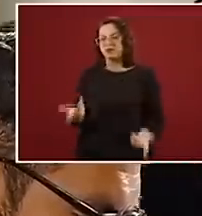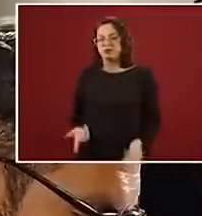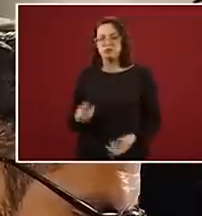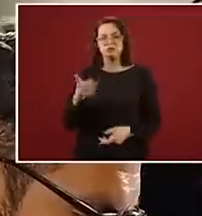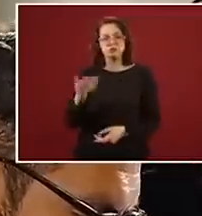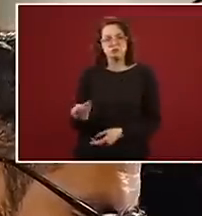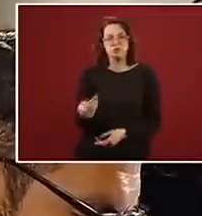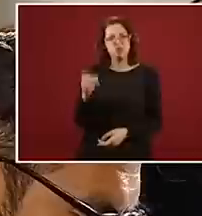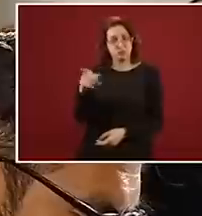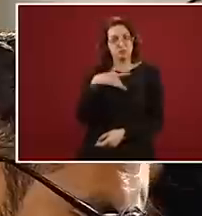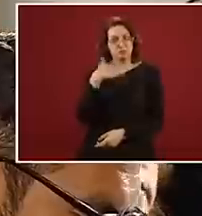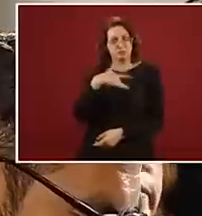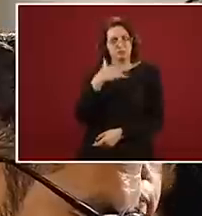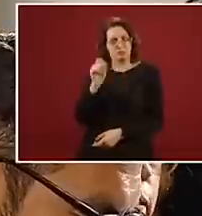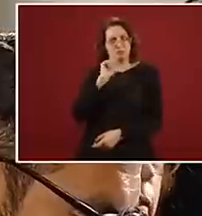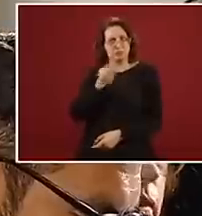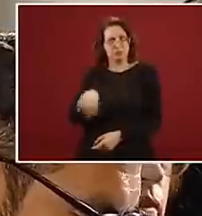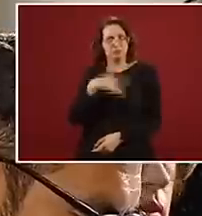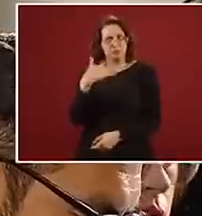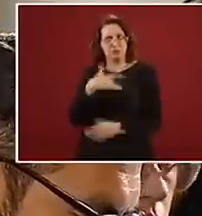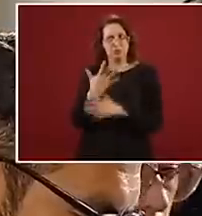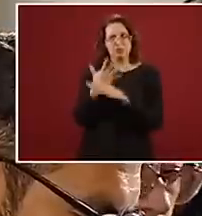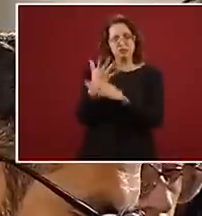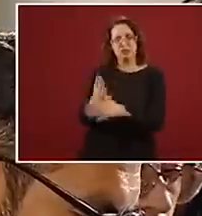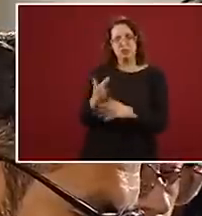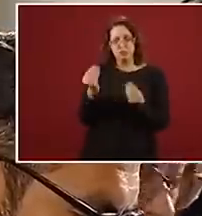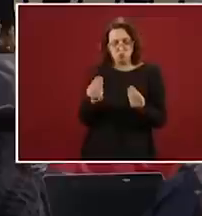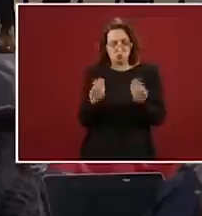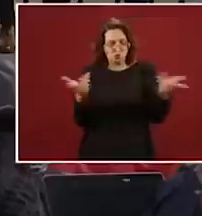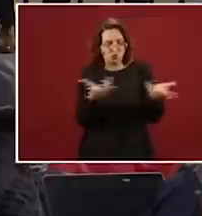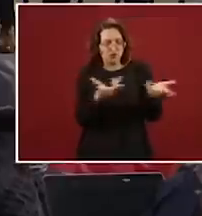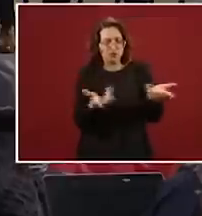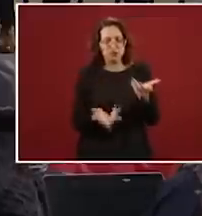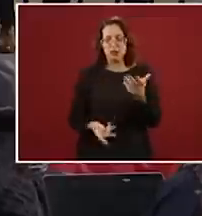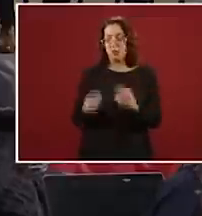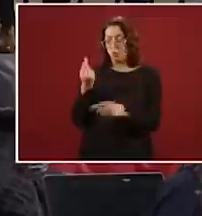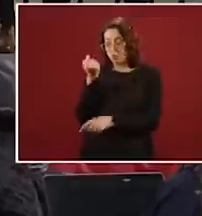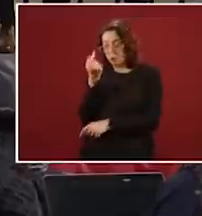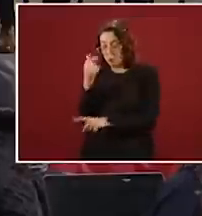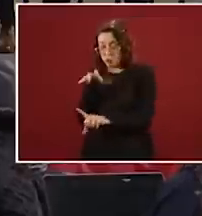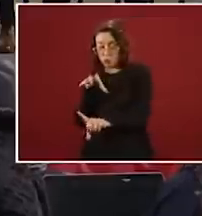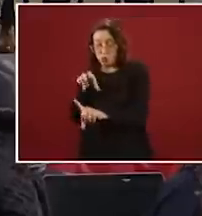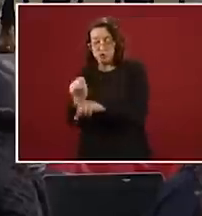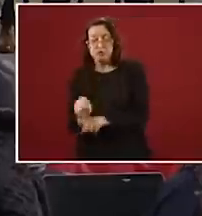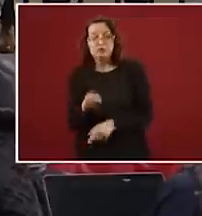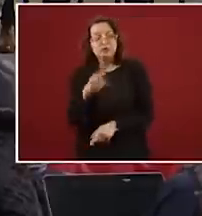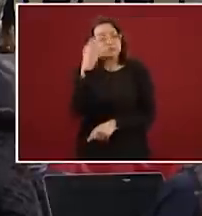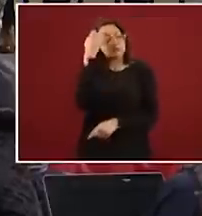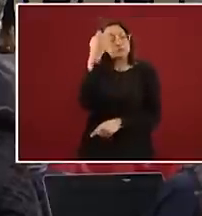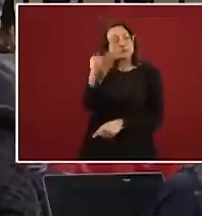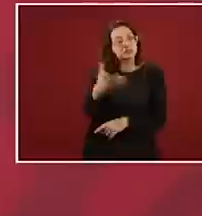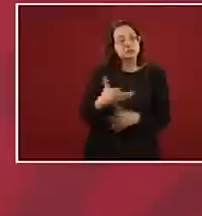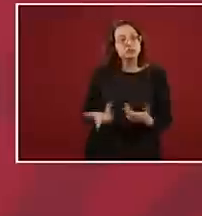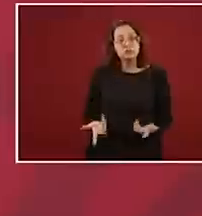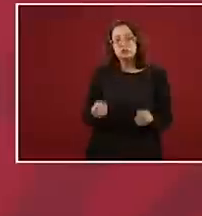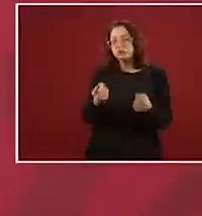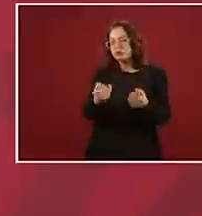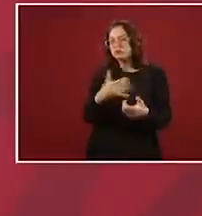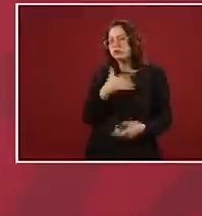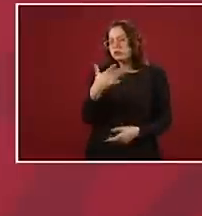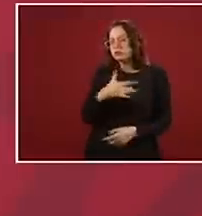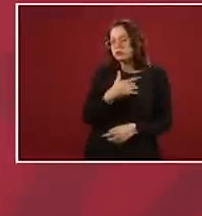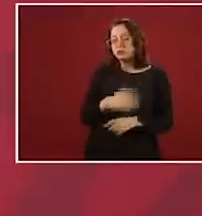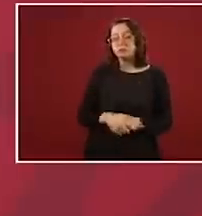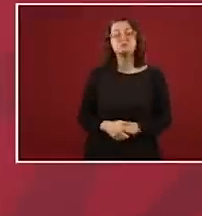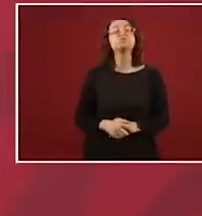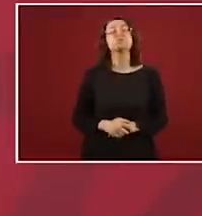sus aspiraciones. Esa es parte de la primera pregunta, señor presidente. Sí, tienes razón, la política es tiempo, Miguel, y